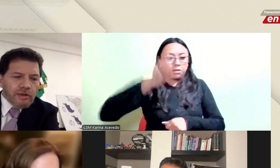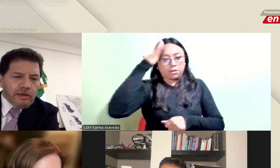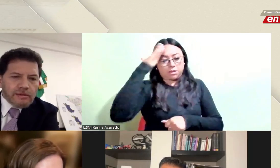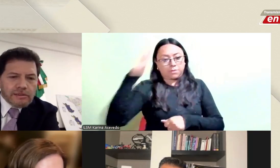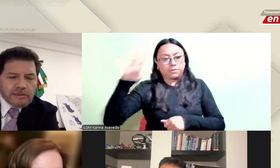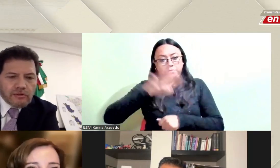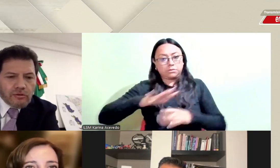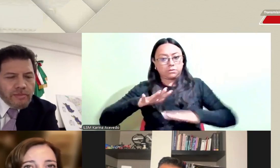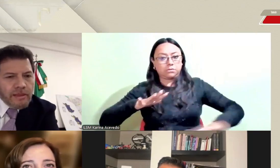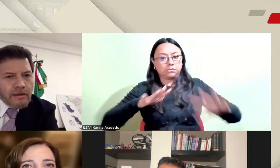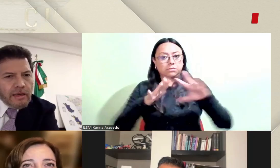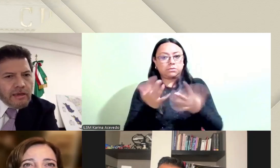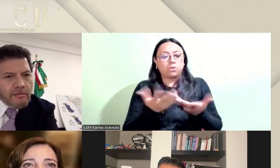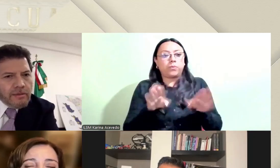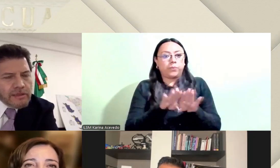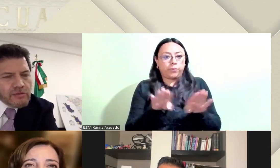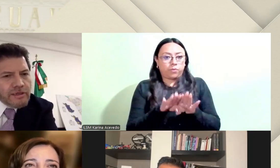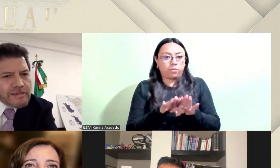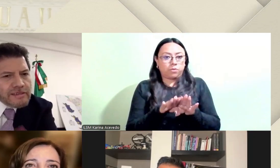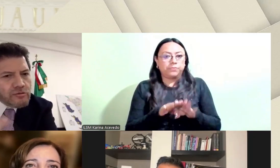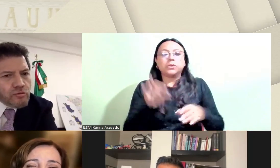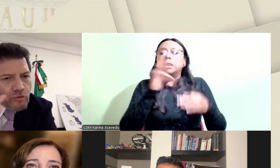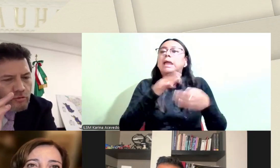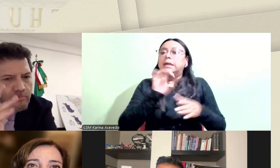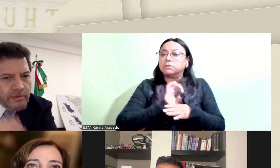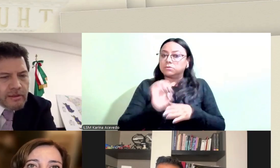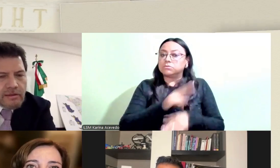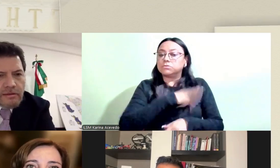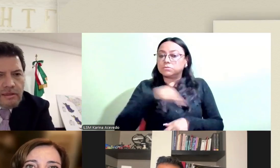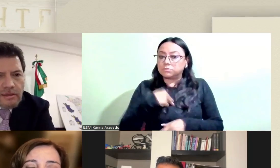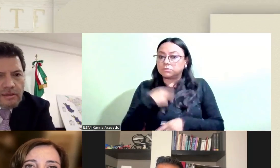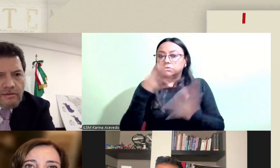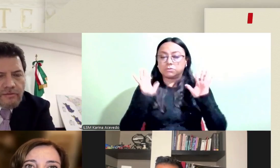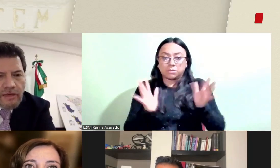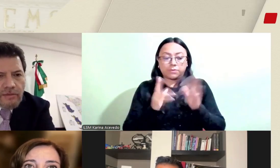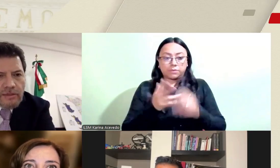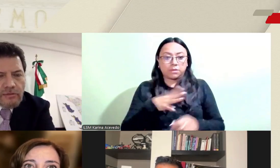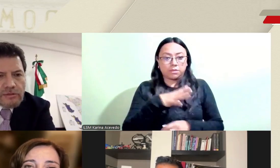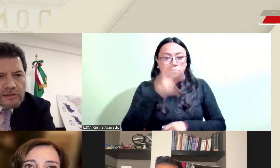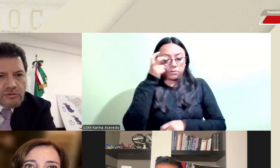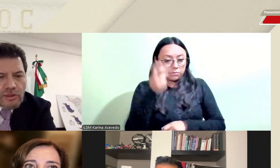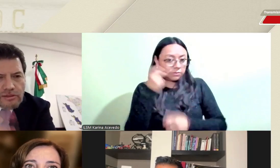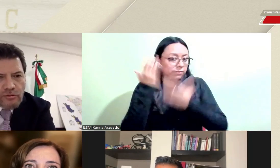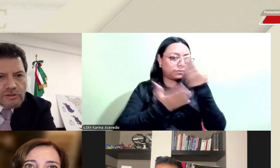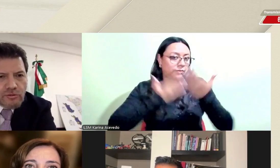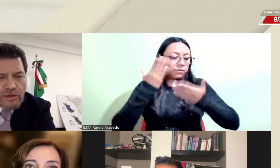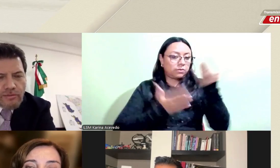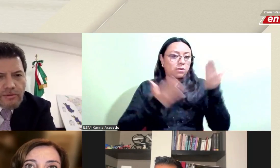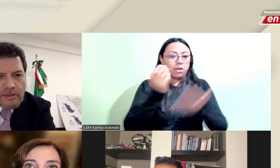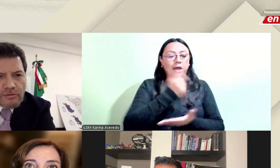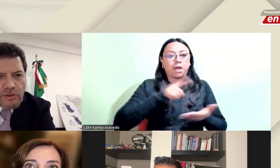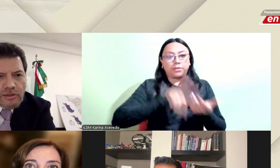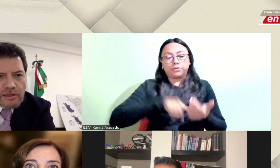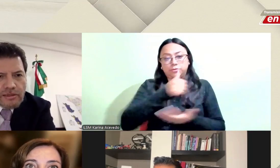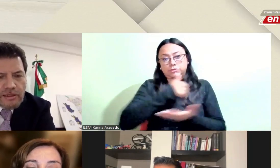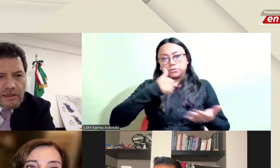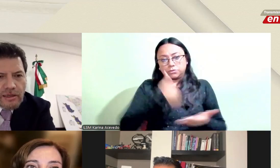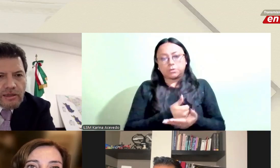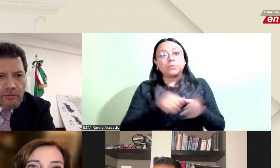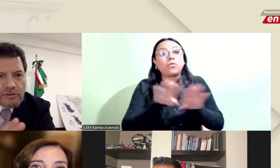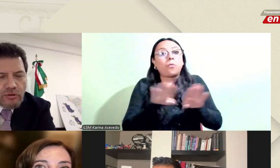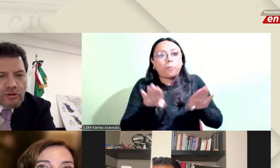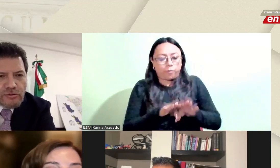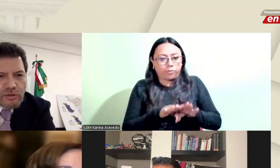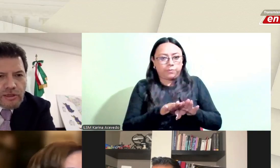entender como área cabeza de sector. Basados en ese estudio de que finalmente nuestra ciudad es una ciudad viva, es un ente que